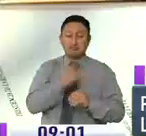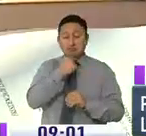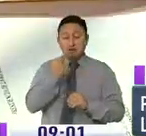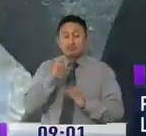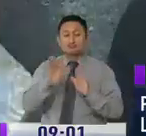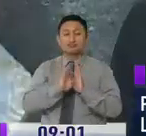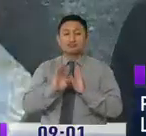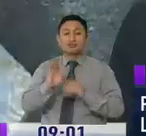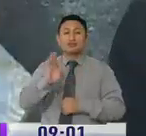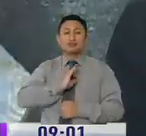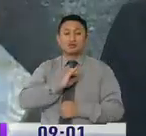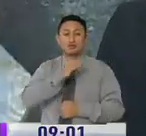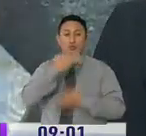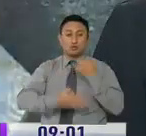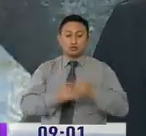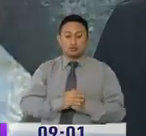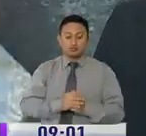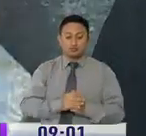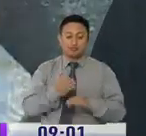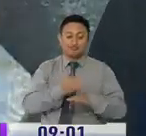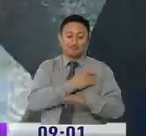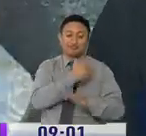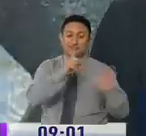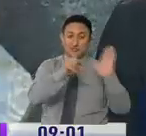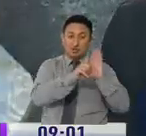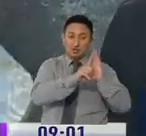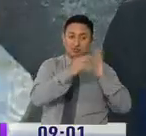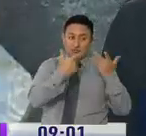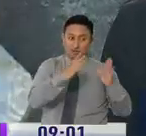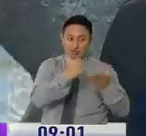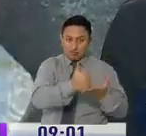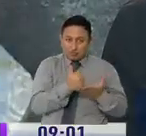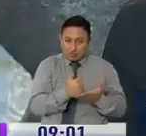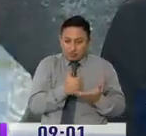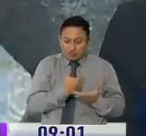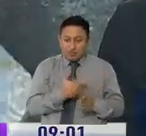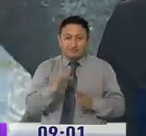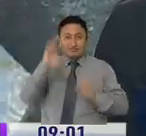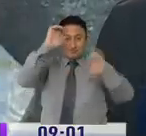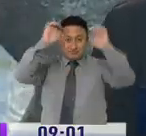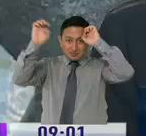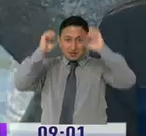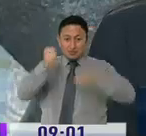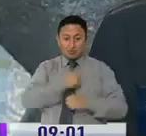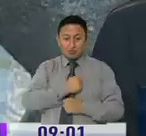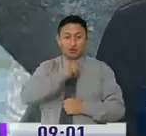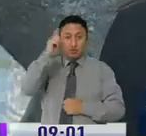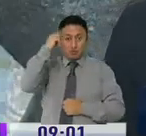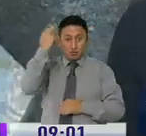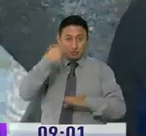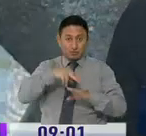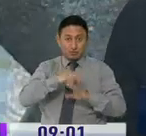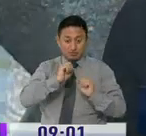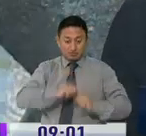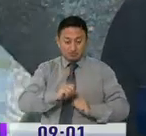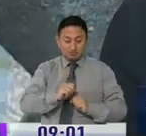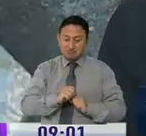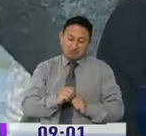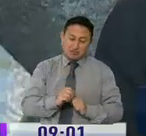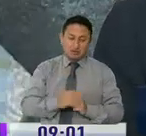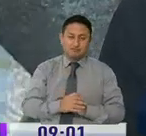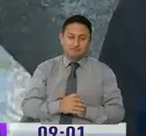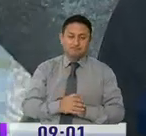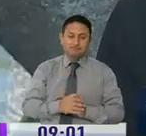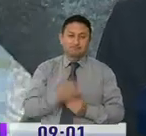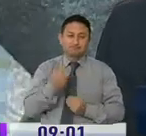jurídicas. Realmente no era una ley que por sí nos ayudaba a esta estrategia que ya ha sido planteada por el Gobierno Nacional dentro de la lucha contra la